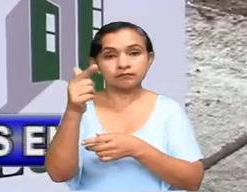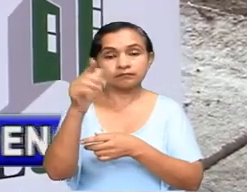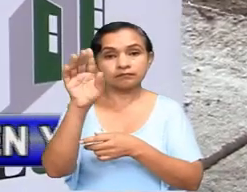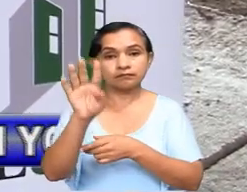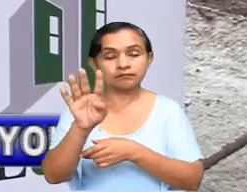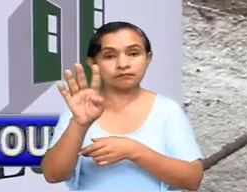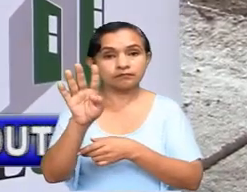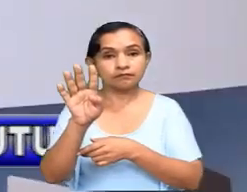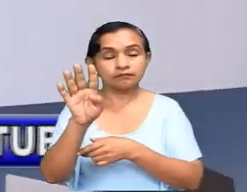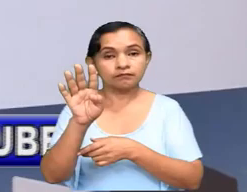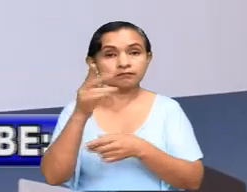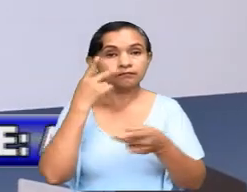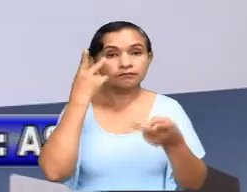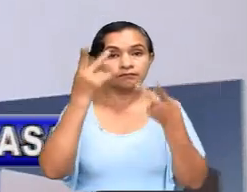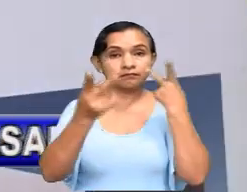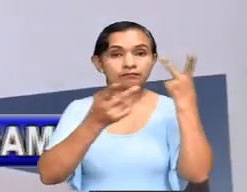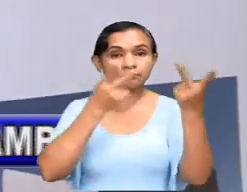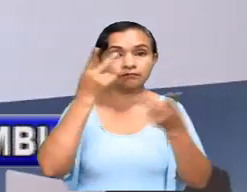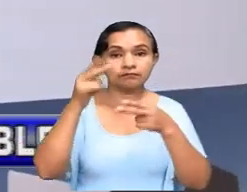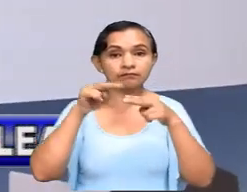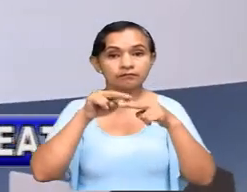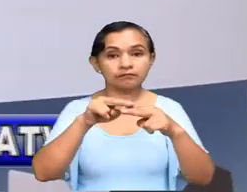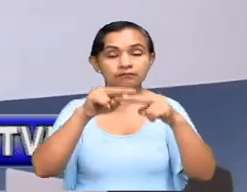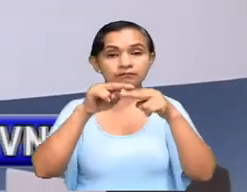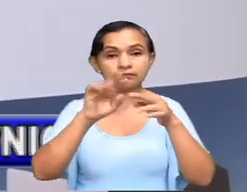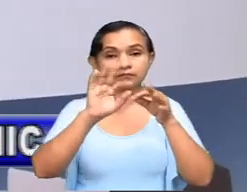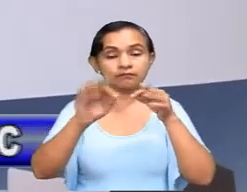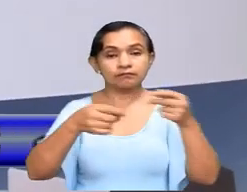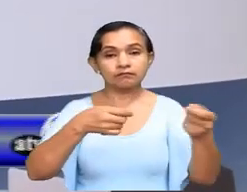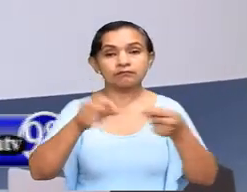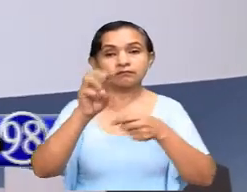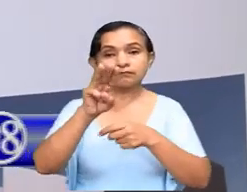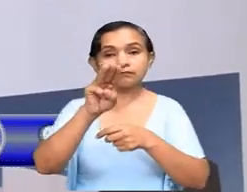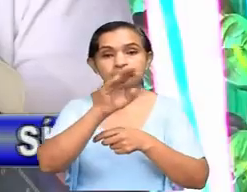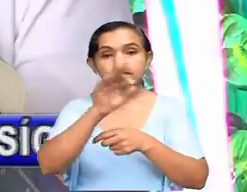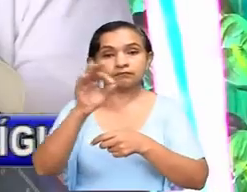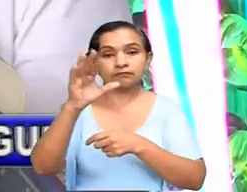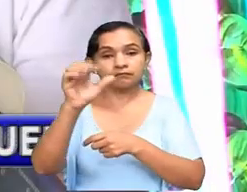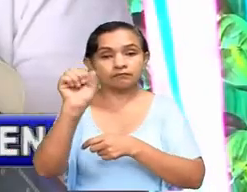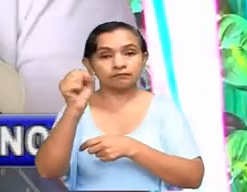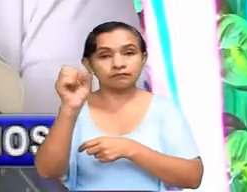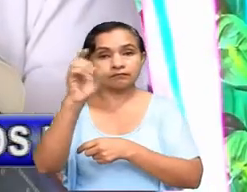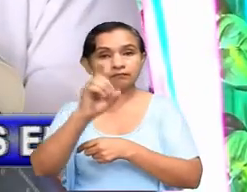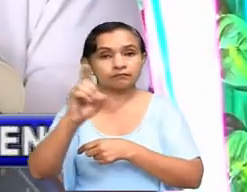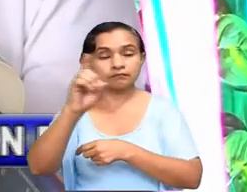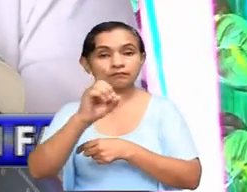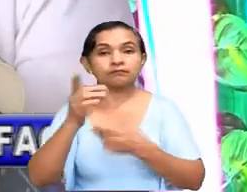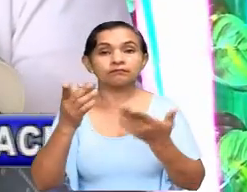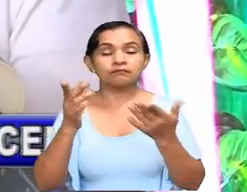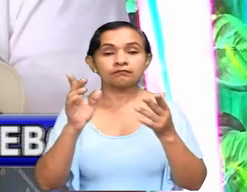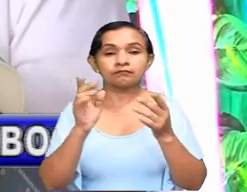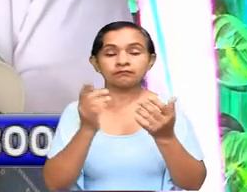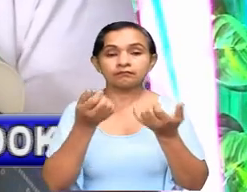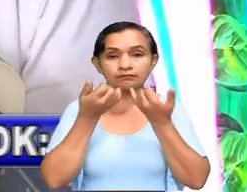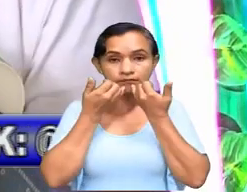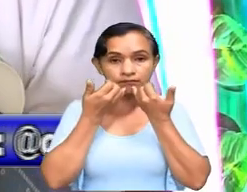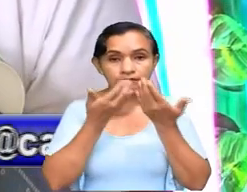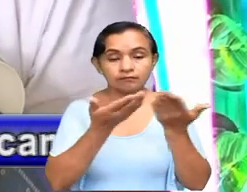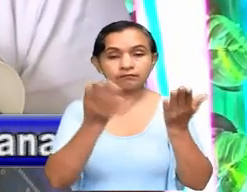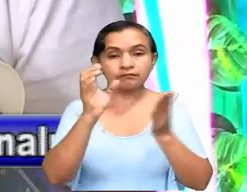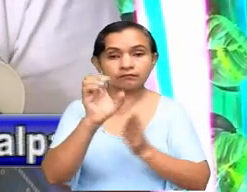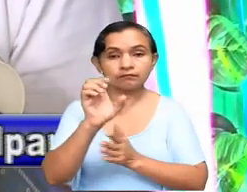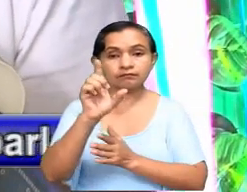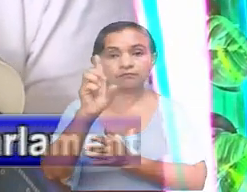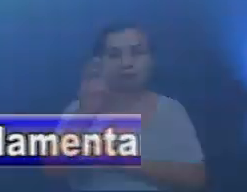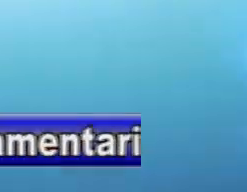84673974 o visitar el Parque Nacional de Ferias del MEFCA los fines de semana. Para el canal parlamentario, les informó Elmer